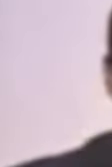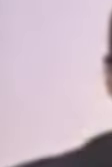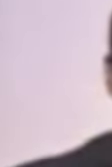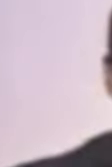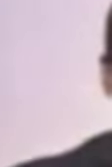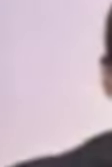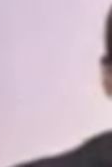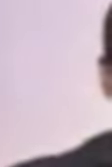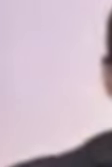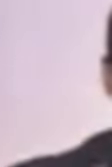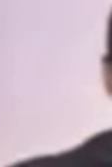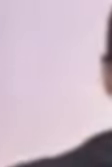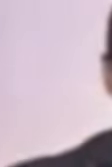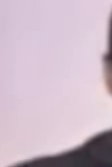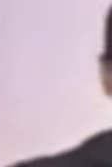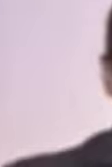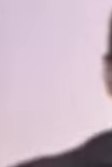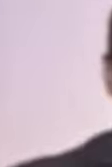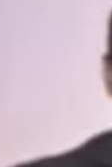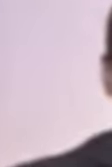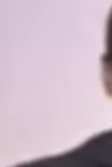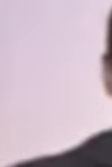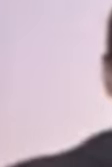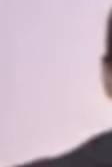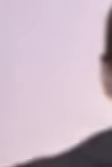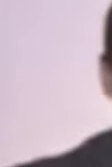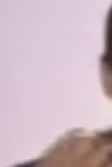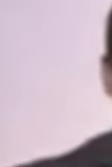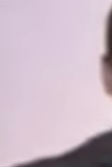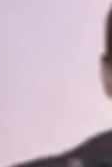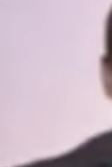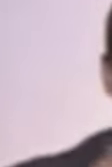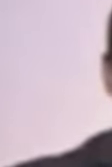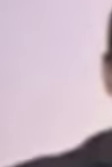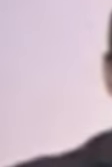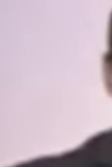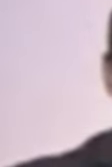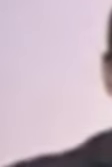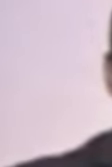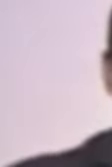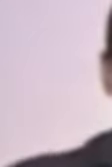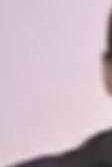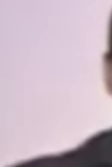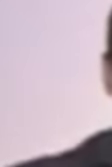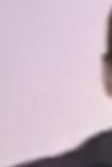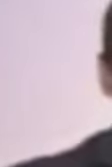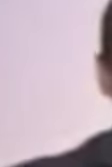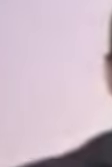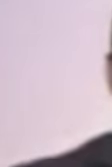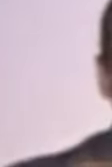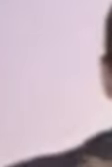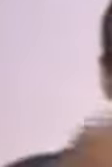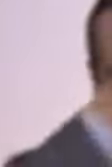Sobre los hechos del 7 de diciembre, este Parlamento tuvo la oportunidad de permitirle al presidente Pedro